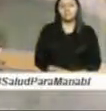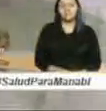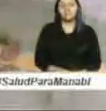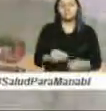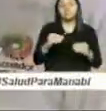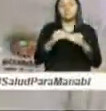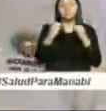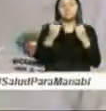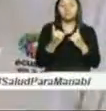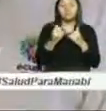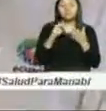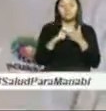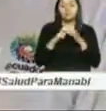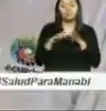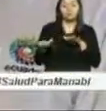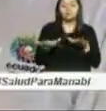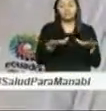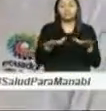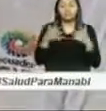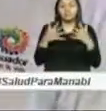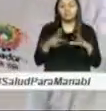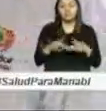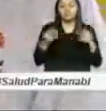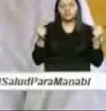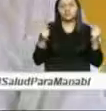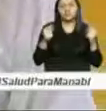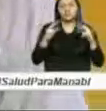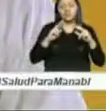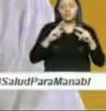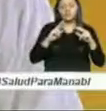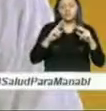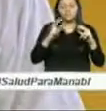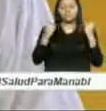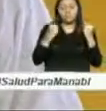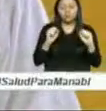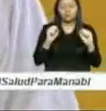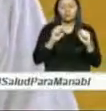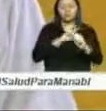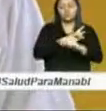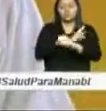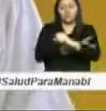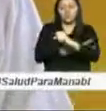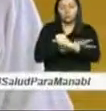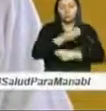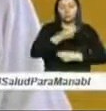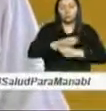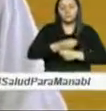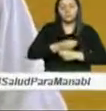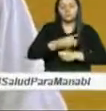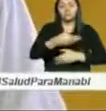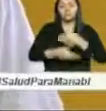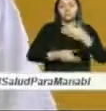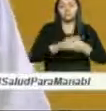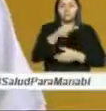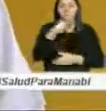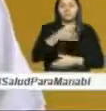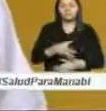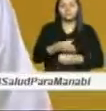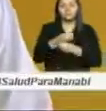superando la catástrofe con valor y trabajo. Aquí tenemos un país de pie y un pueblo que ha recuperado